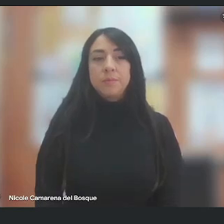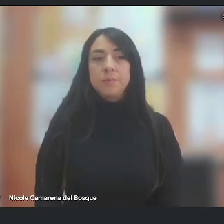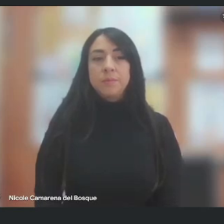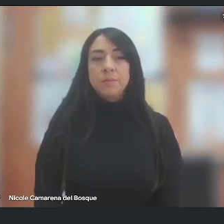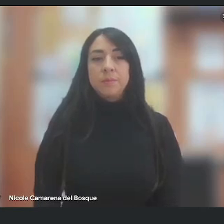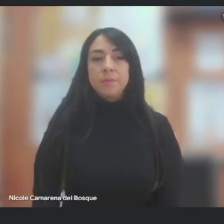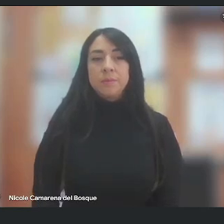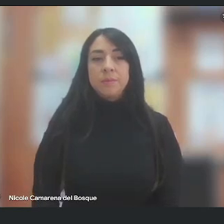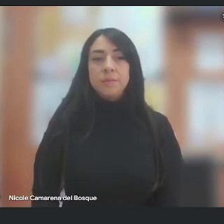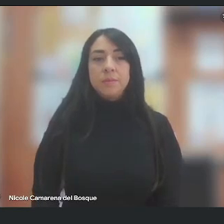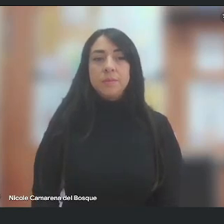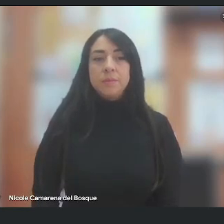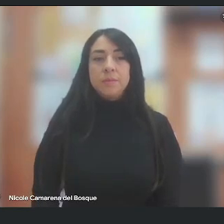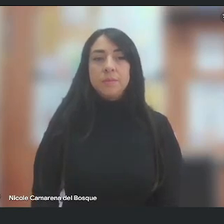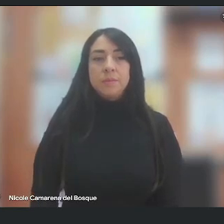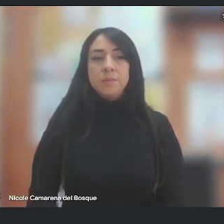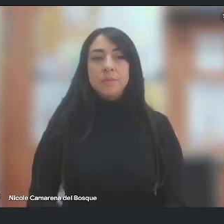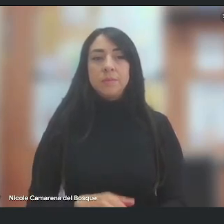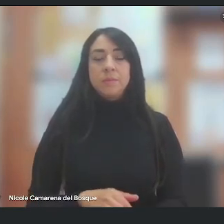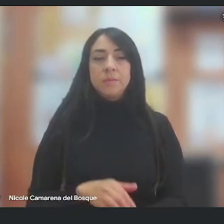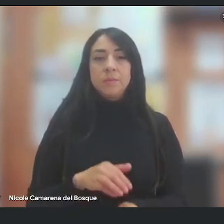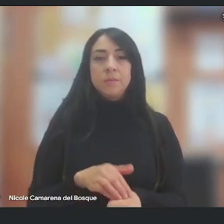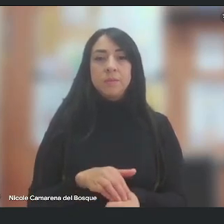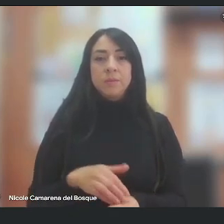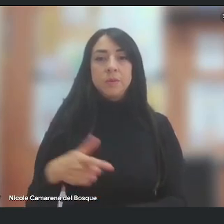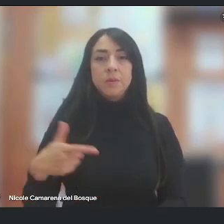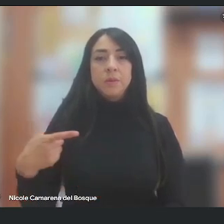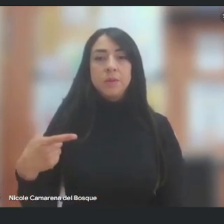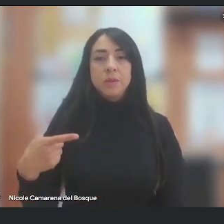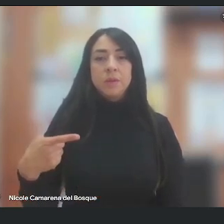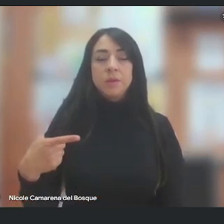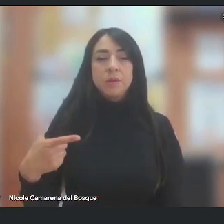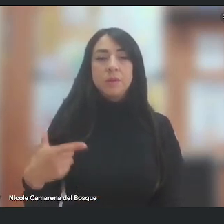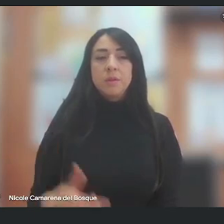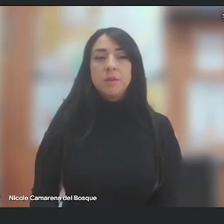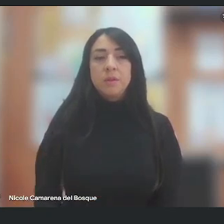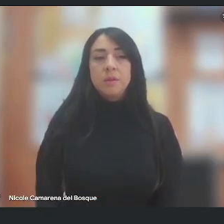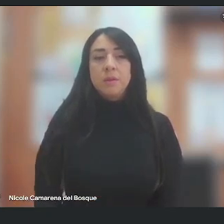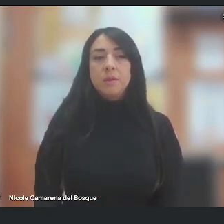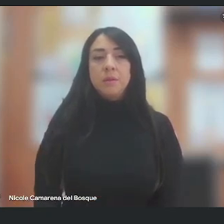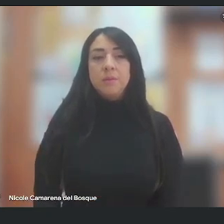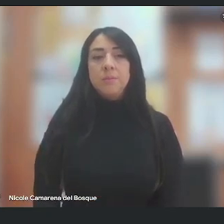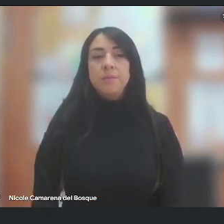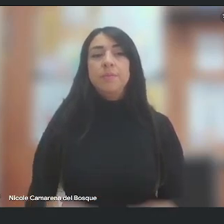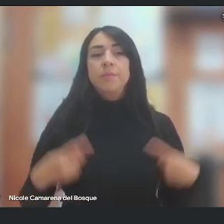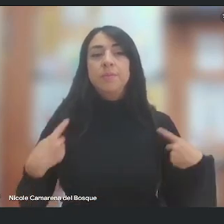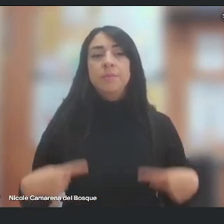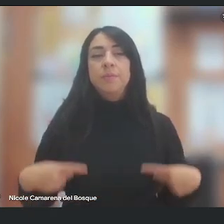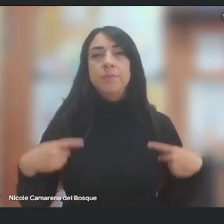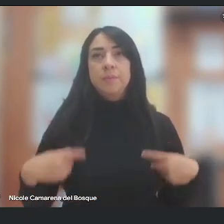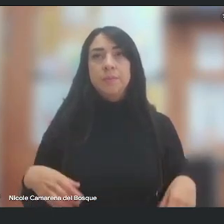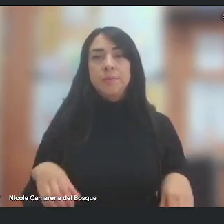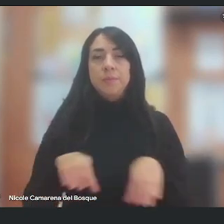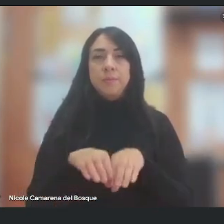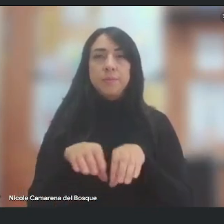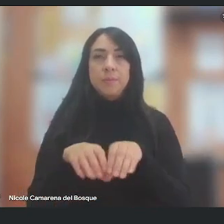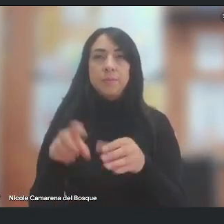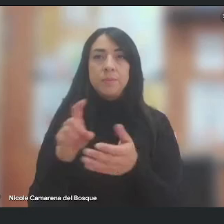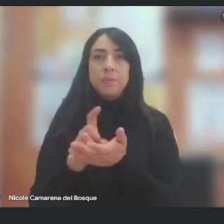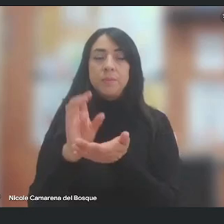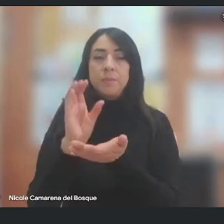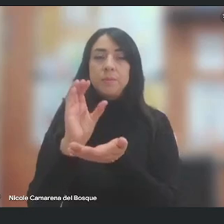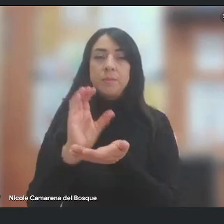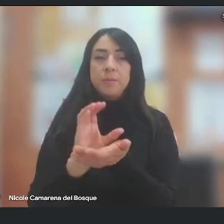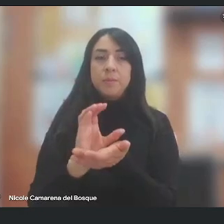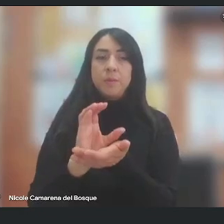perversa, impulsiva, promiscua, llena de peligros. Mucha gente piensa que sí, que tienen una sexualidad